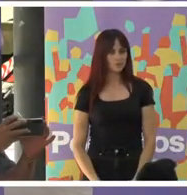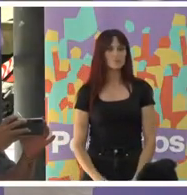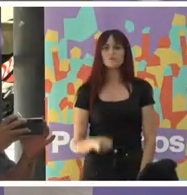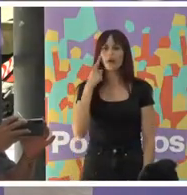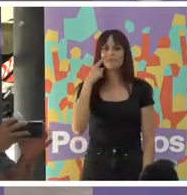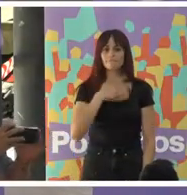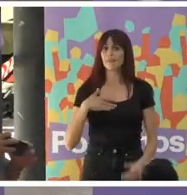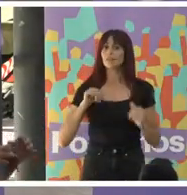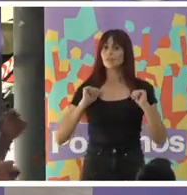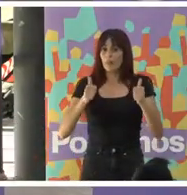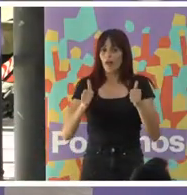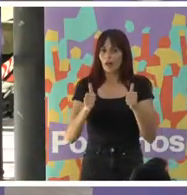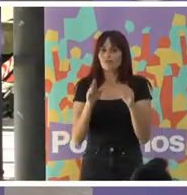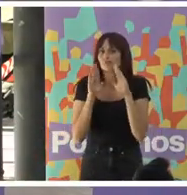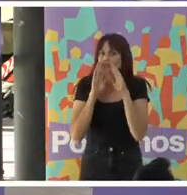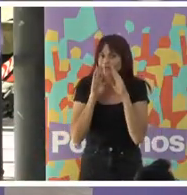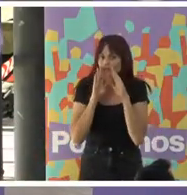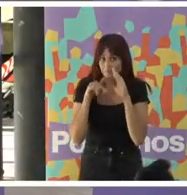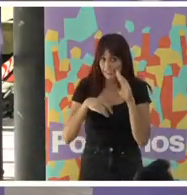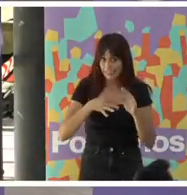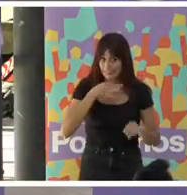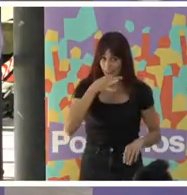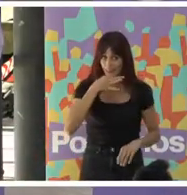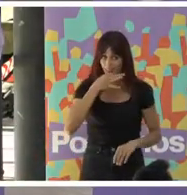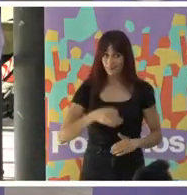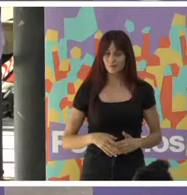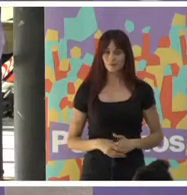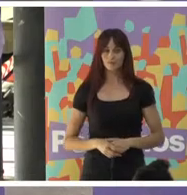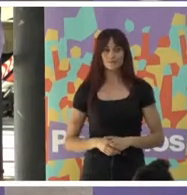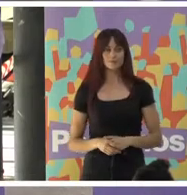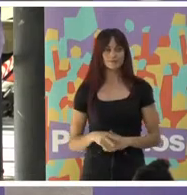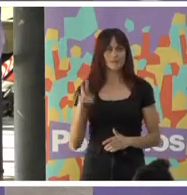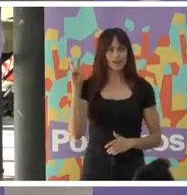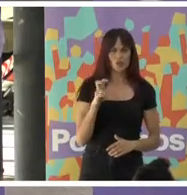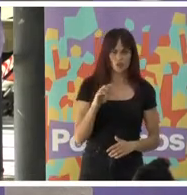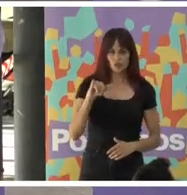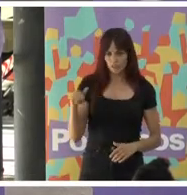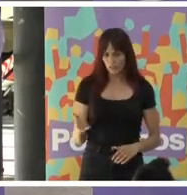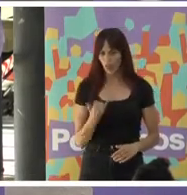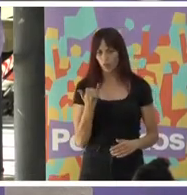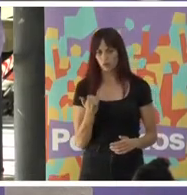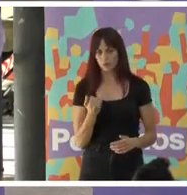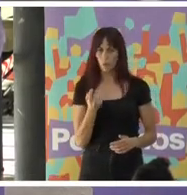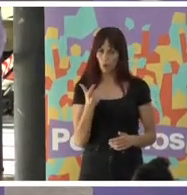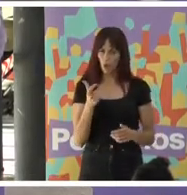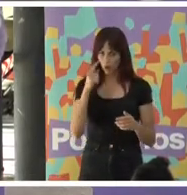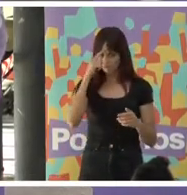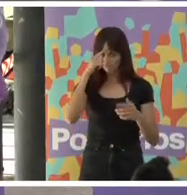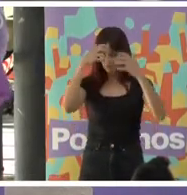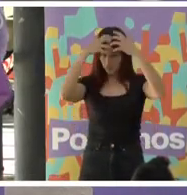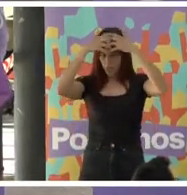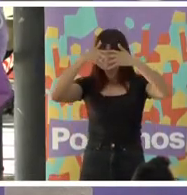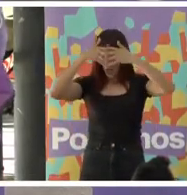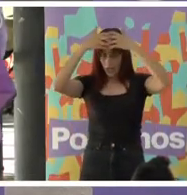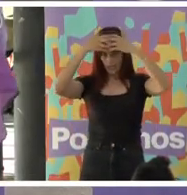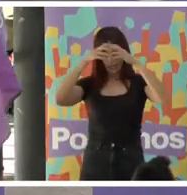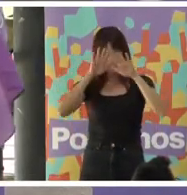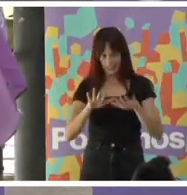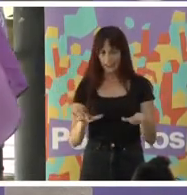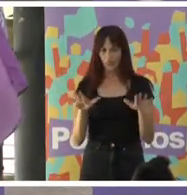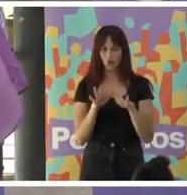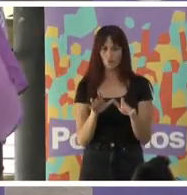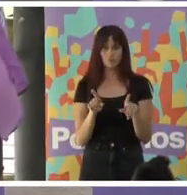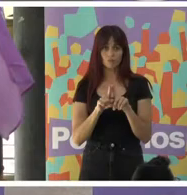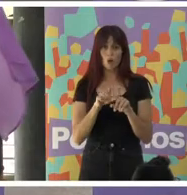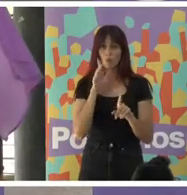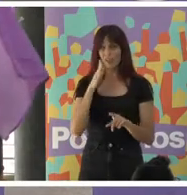Mirad, quería empezar con una confesión. Esta tarde vengo un poquito cansado, estoy un poco lentito. Vengo con un jet